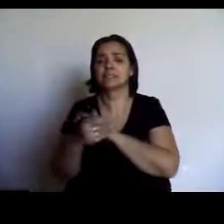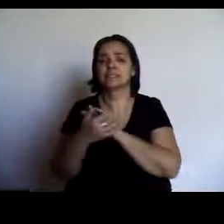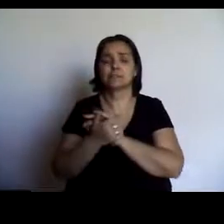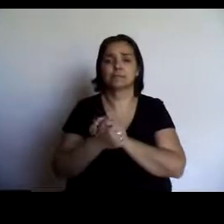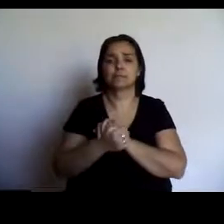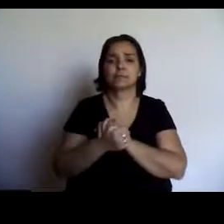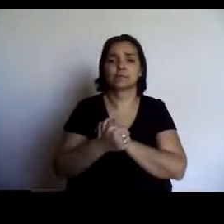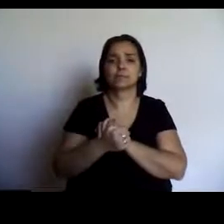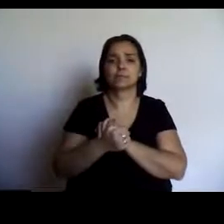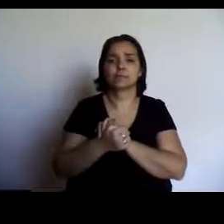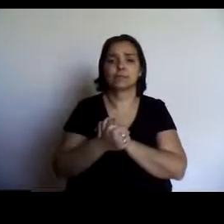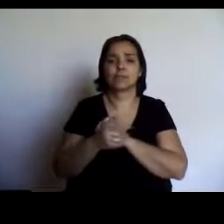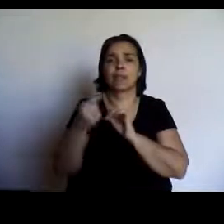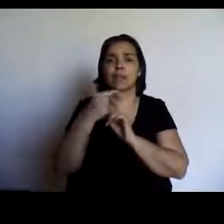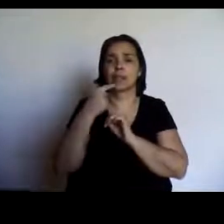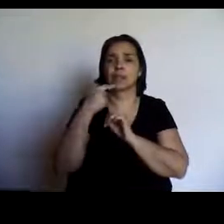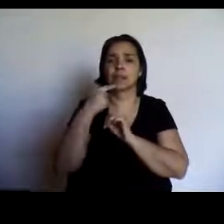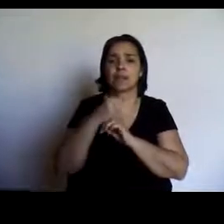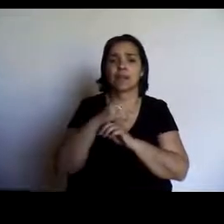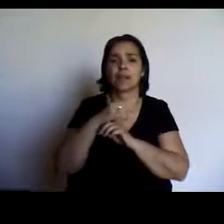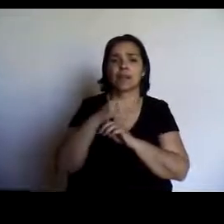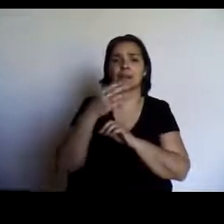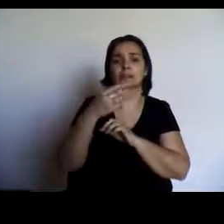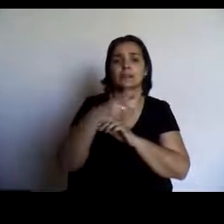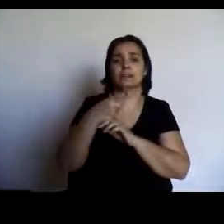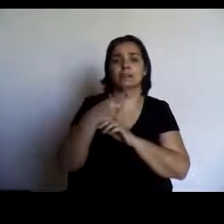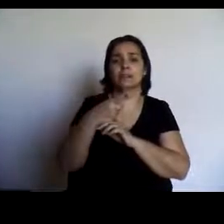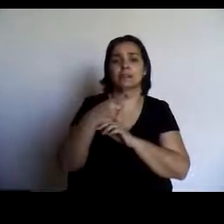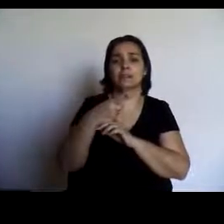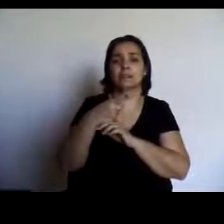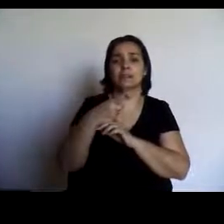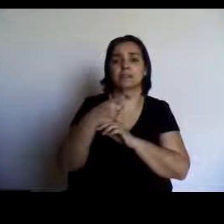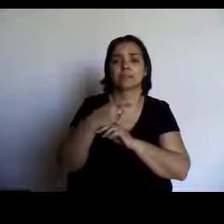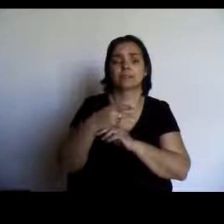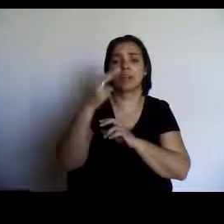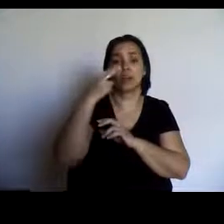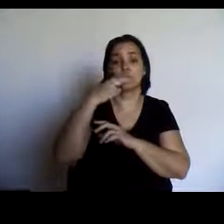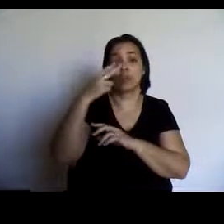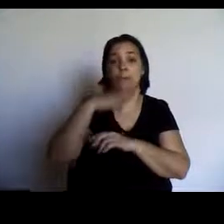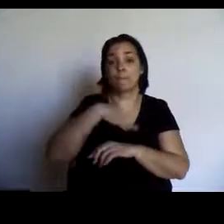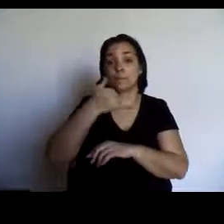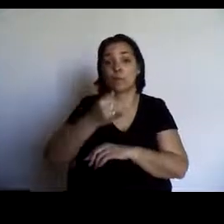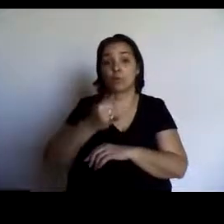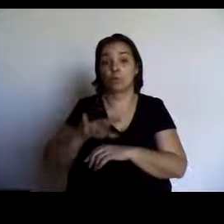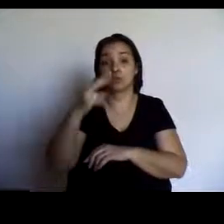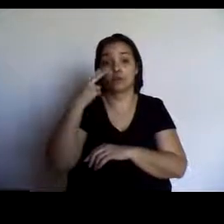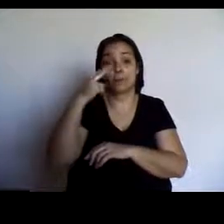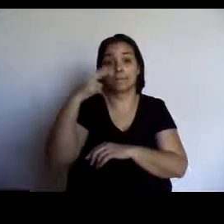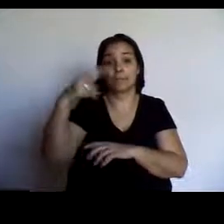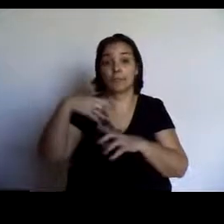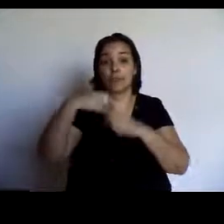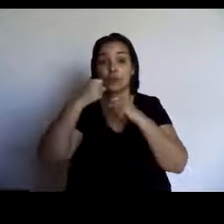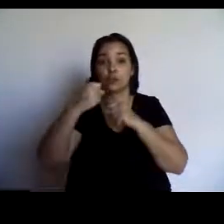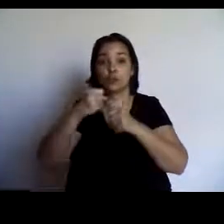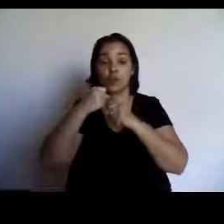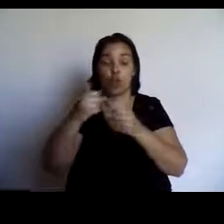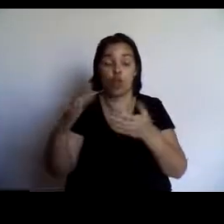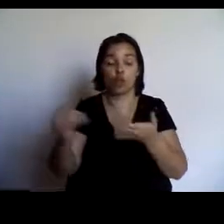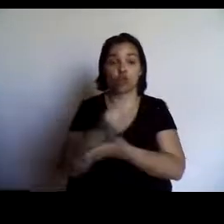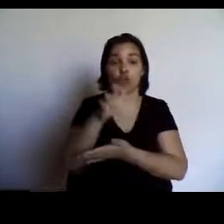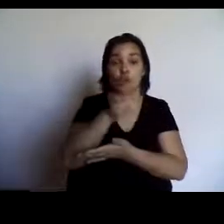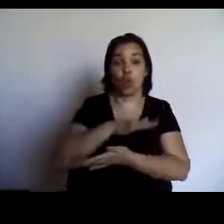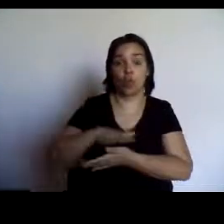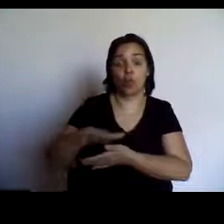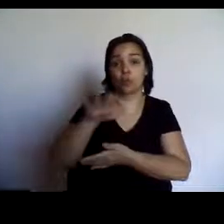en torno a la Alqueva y todas las posibilidades de turismo y de potencial turístico que pueda tener toda esa zona. También